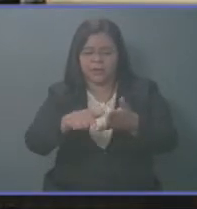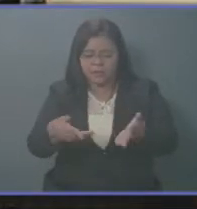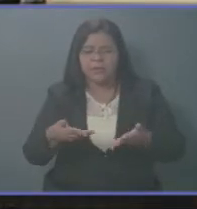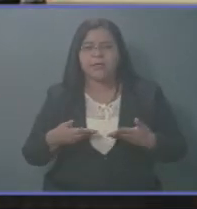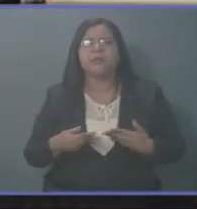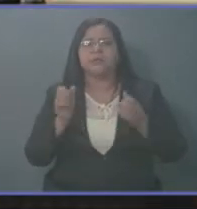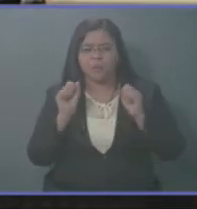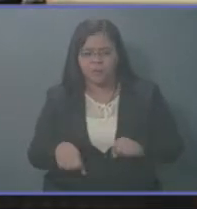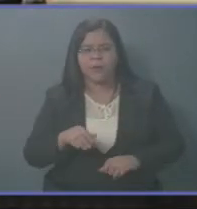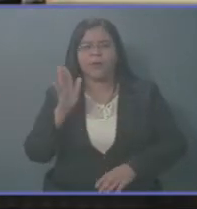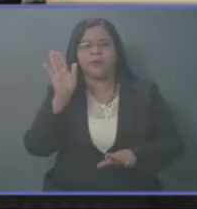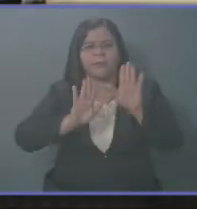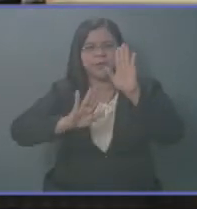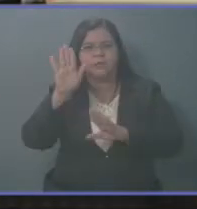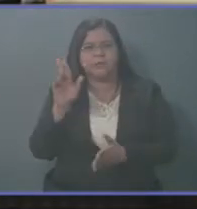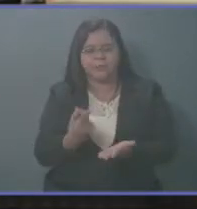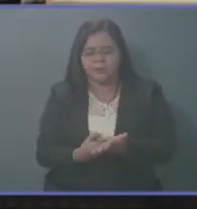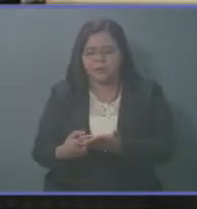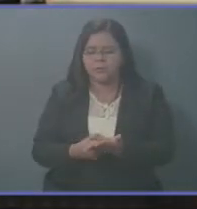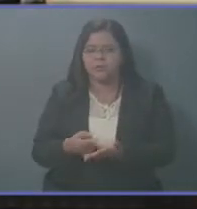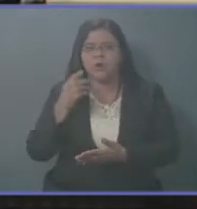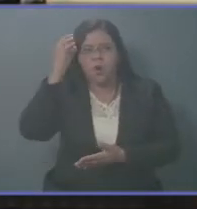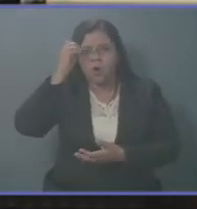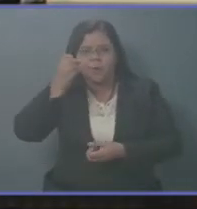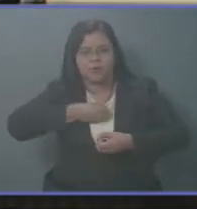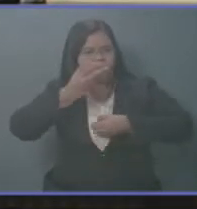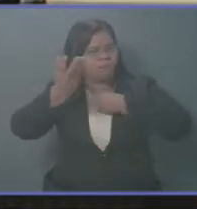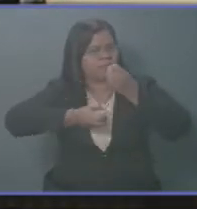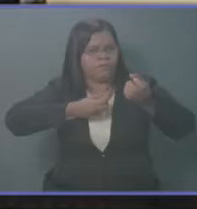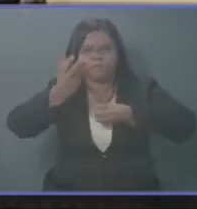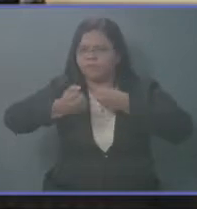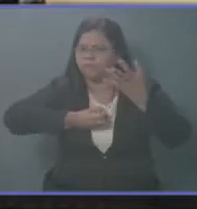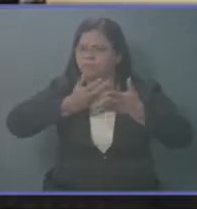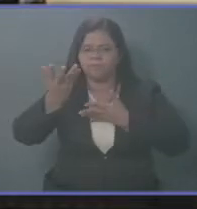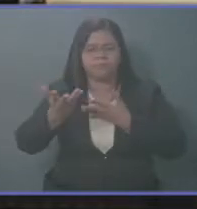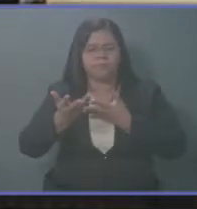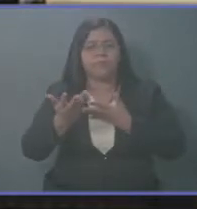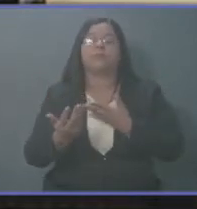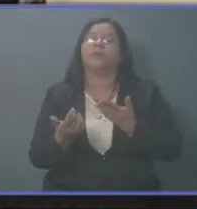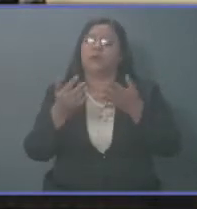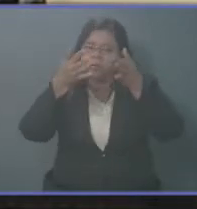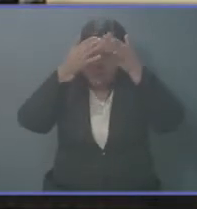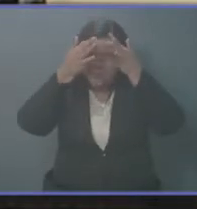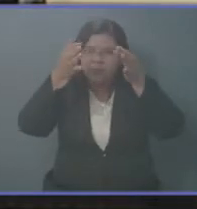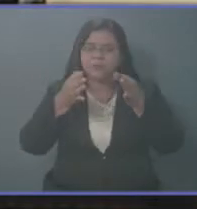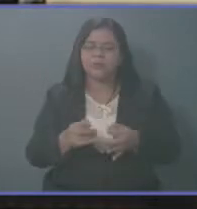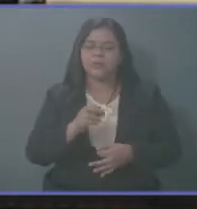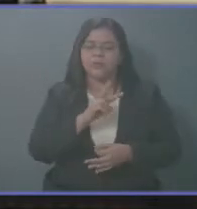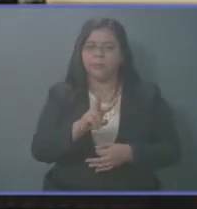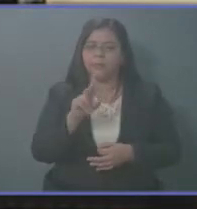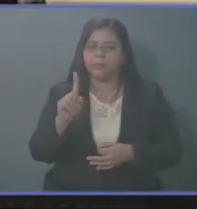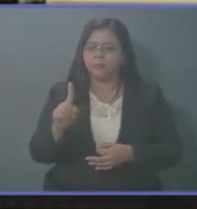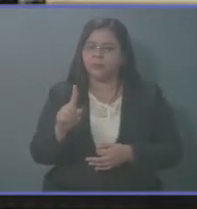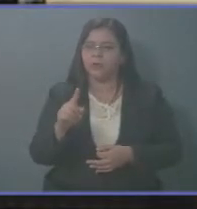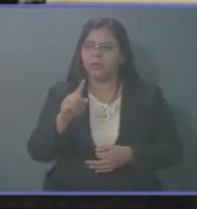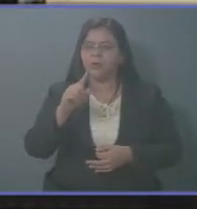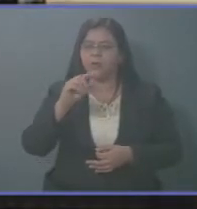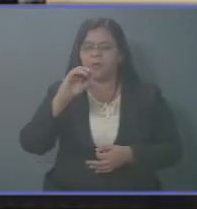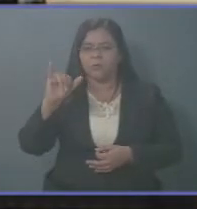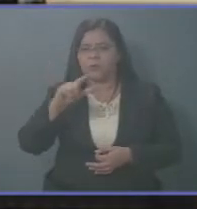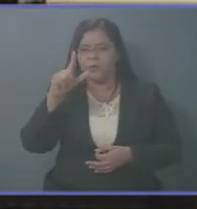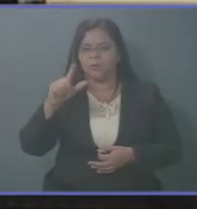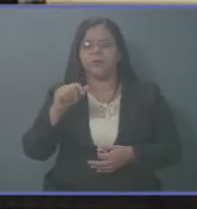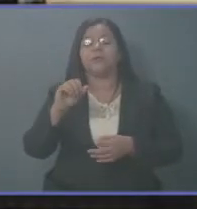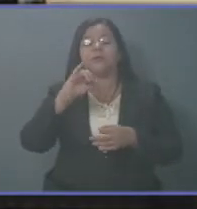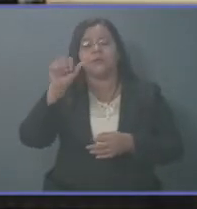la discusión y a expresar sus opiniones sin limitaciones ilegítimas. Sentencia del 21 del